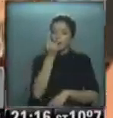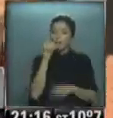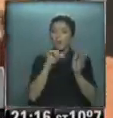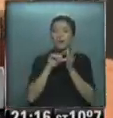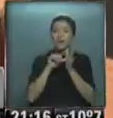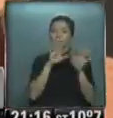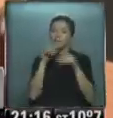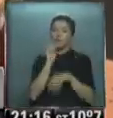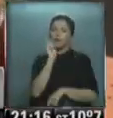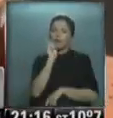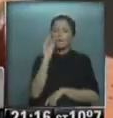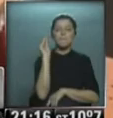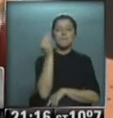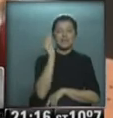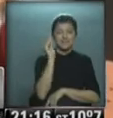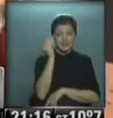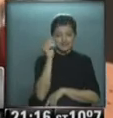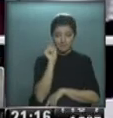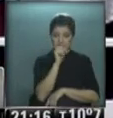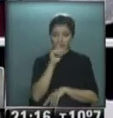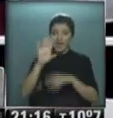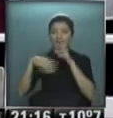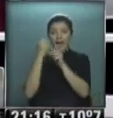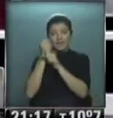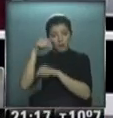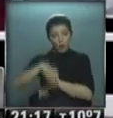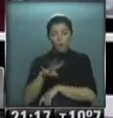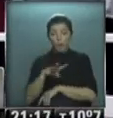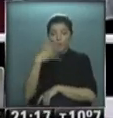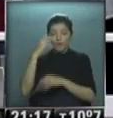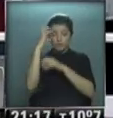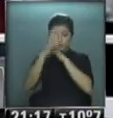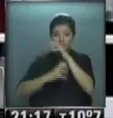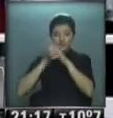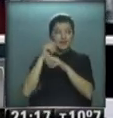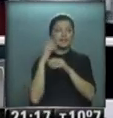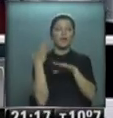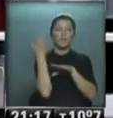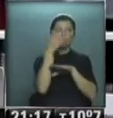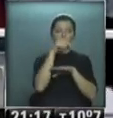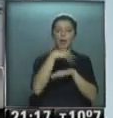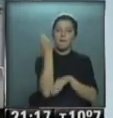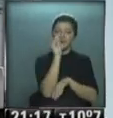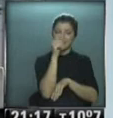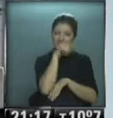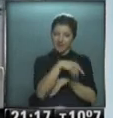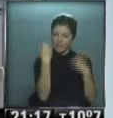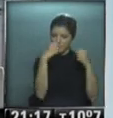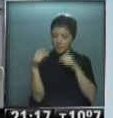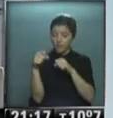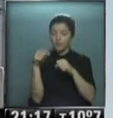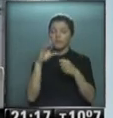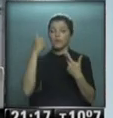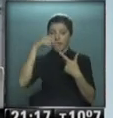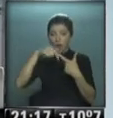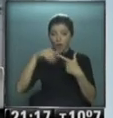donde hasta los cuatro satélites que hicimos hasta ahora los hemos enviado a Brasil para hacer esos ensayos. A partir de ahora, todo el ciclo se completa, entonces